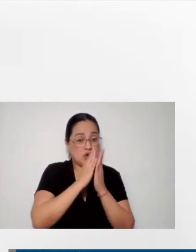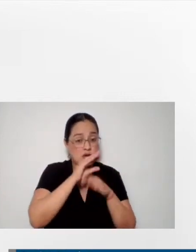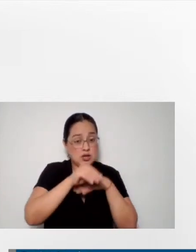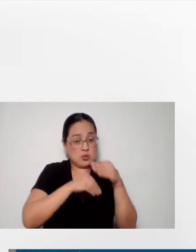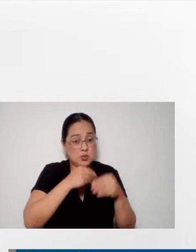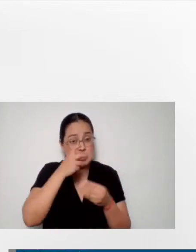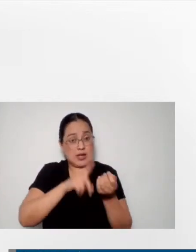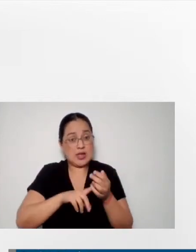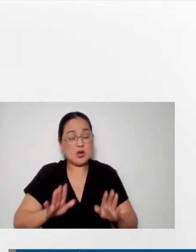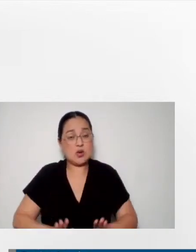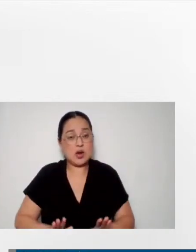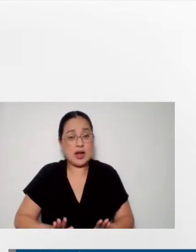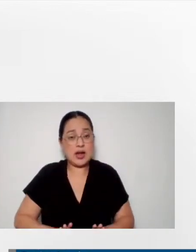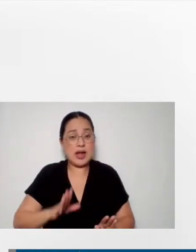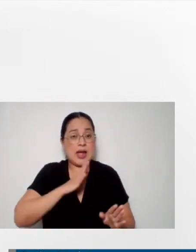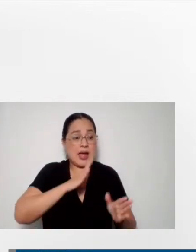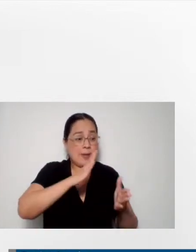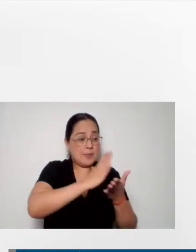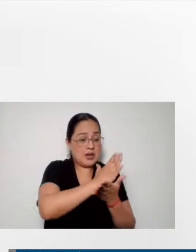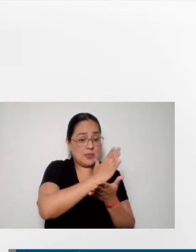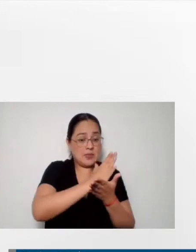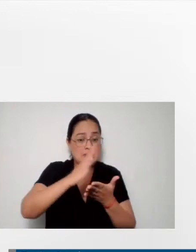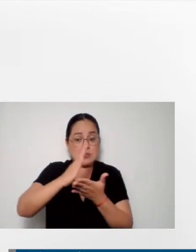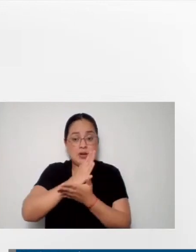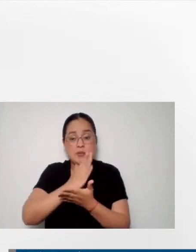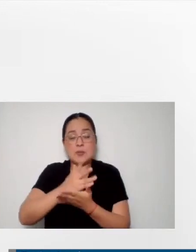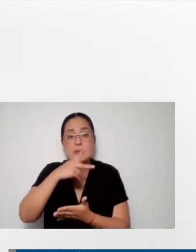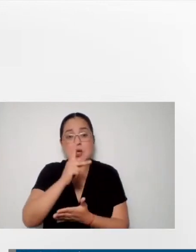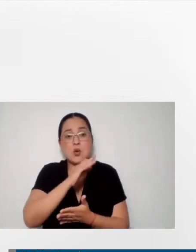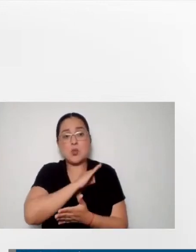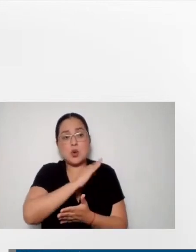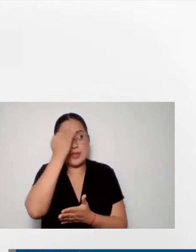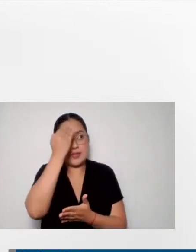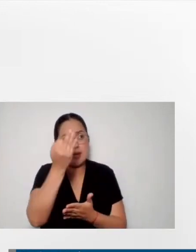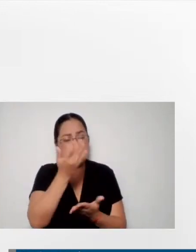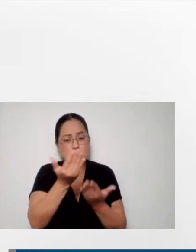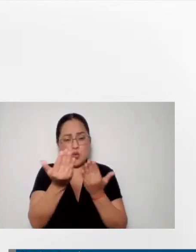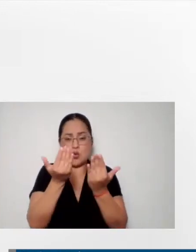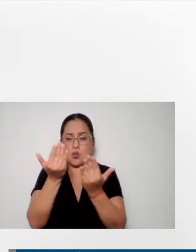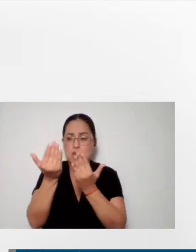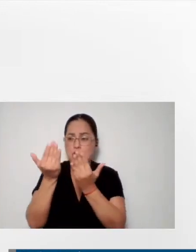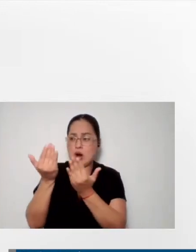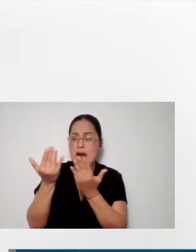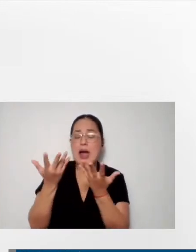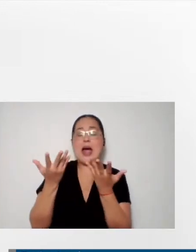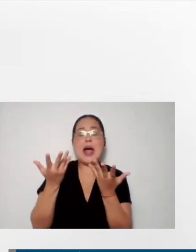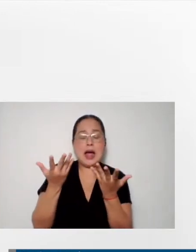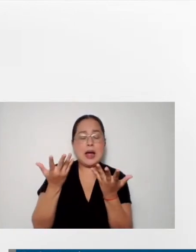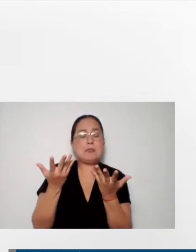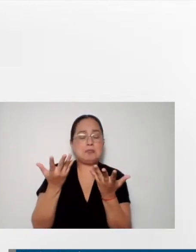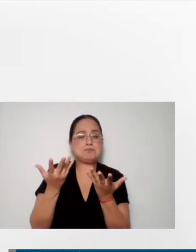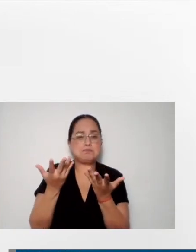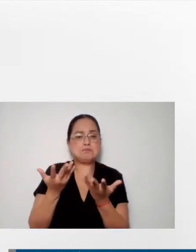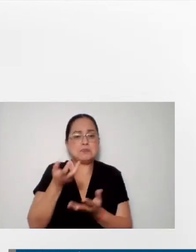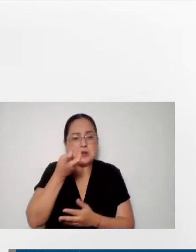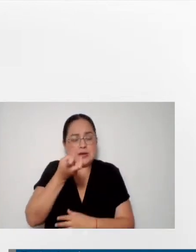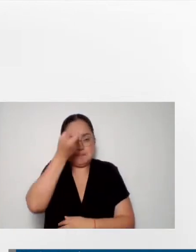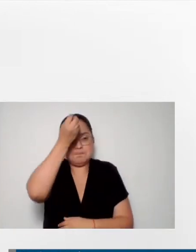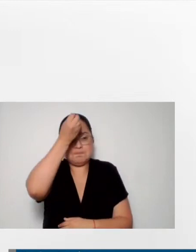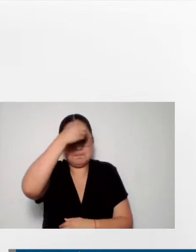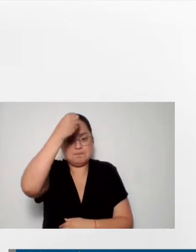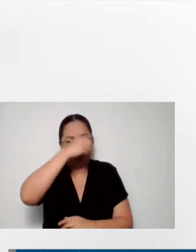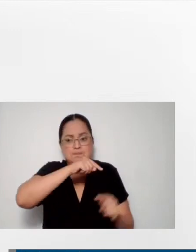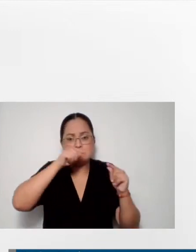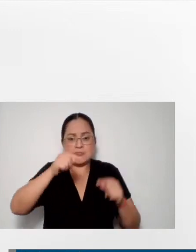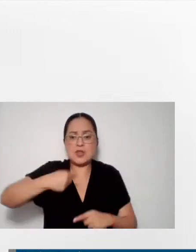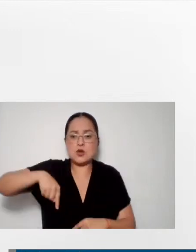Nos separan las temáticas y nos permiten ir comparando. Y eso, desde el punto de vista, creo, desde la labor jurisdiccional